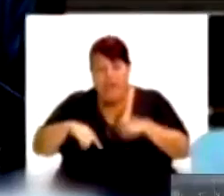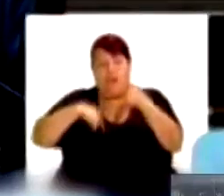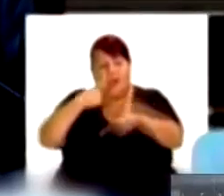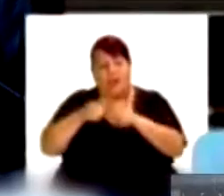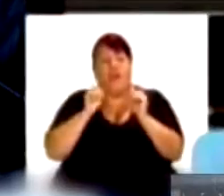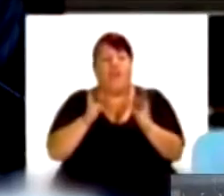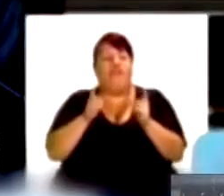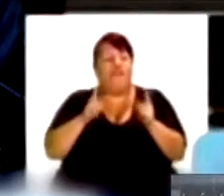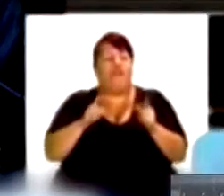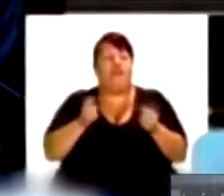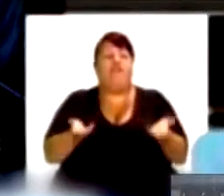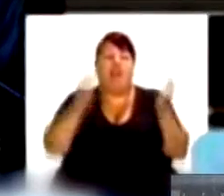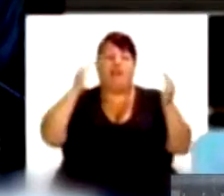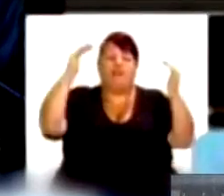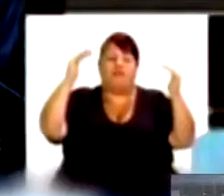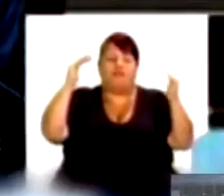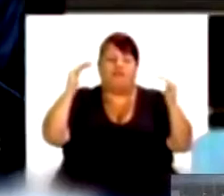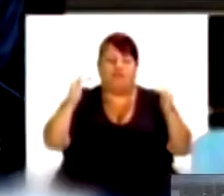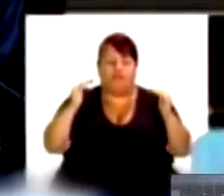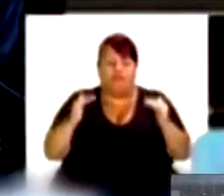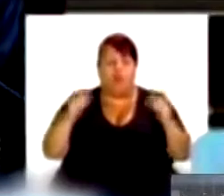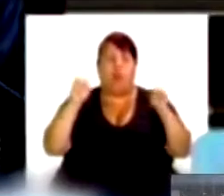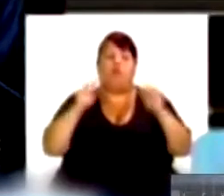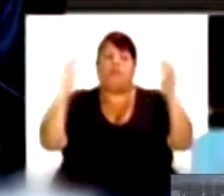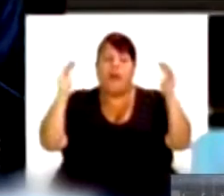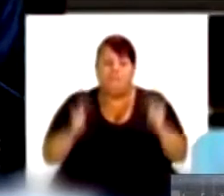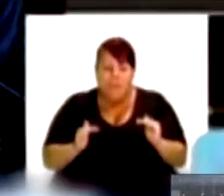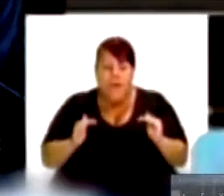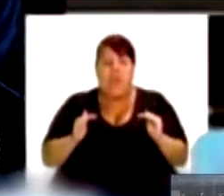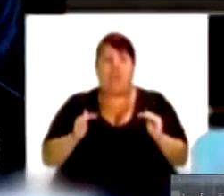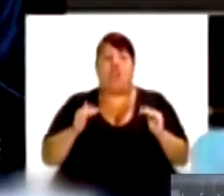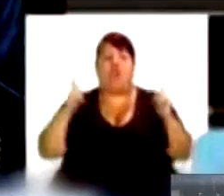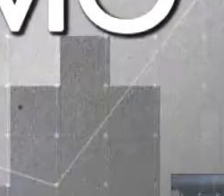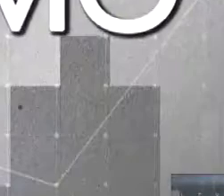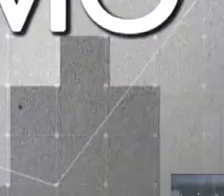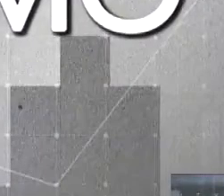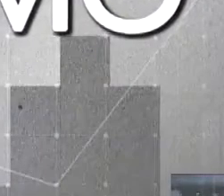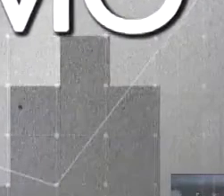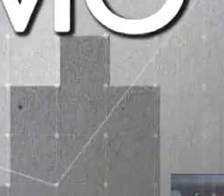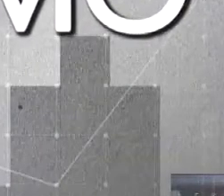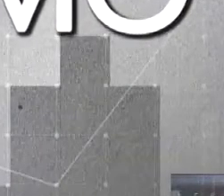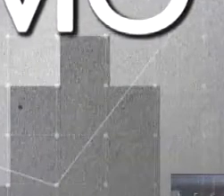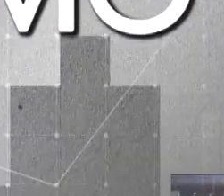seguirá manteniendo el camino de reducción y eliminación de la inflación.